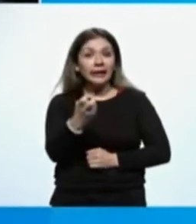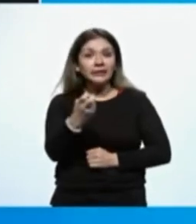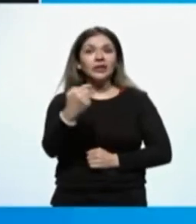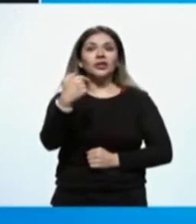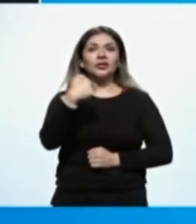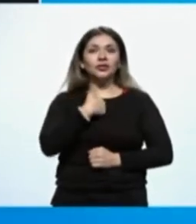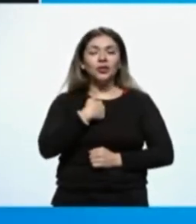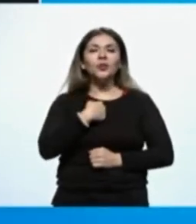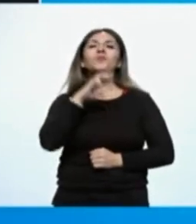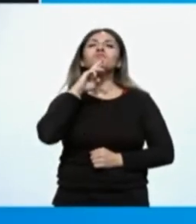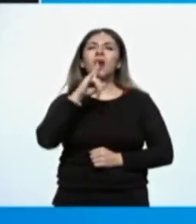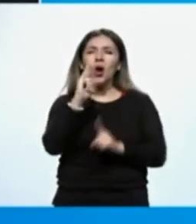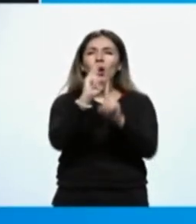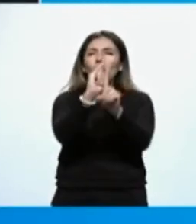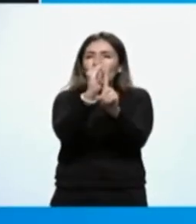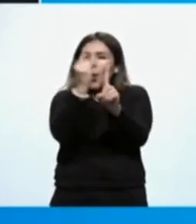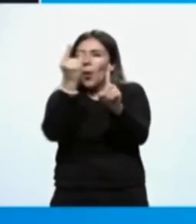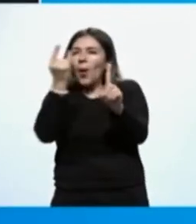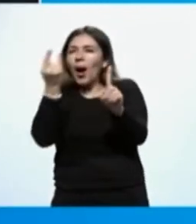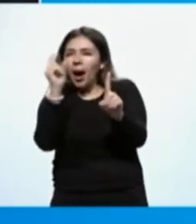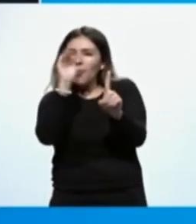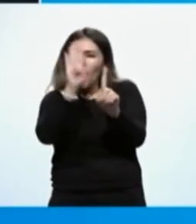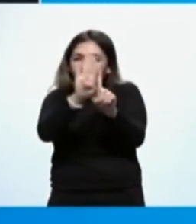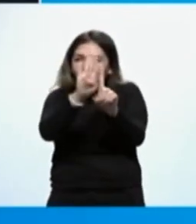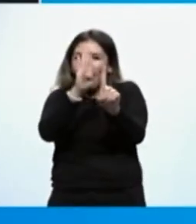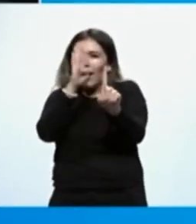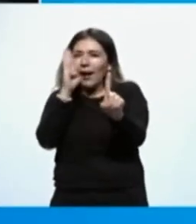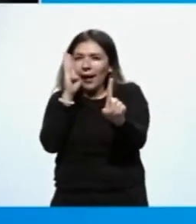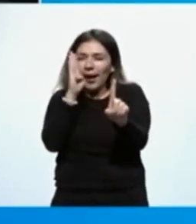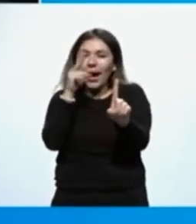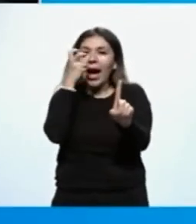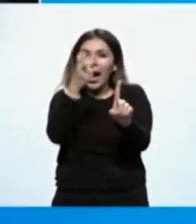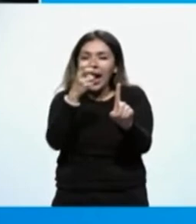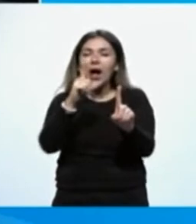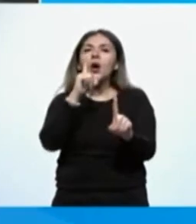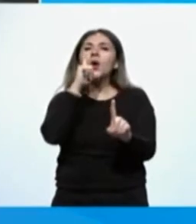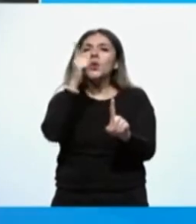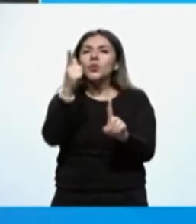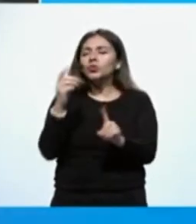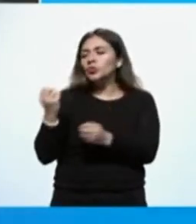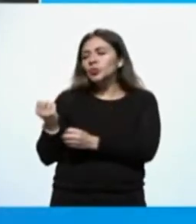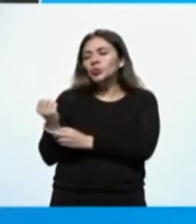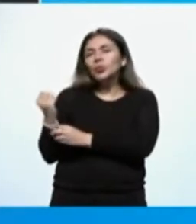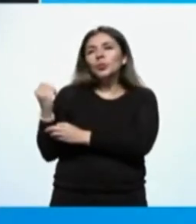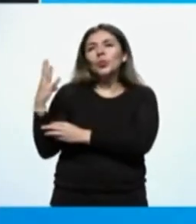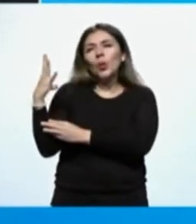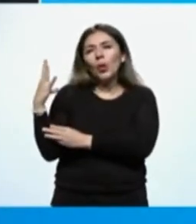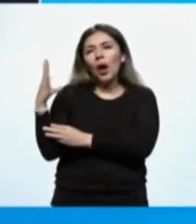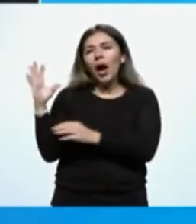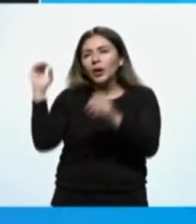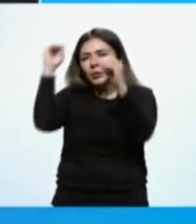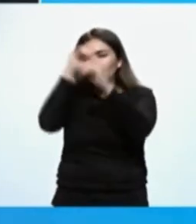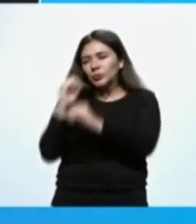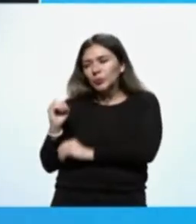deja la puerta un poco abierta, enciende la luz de